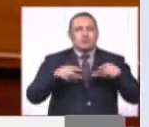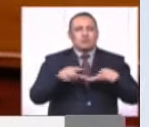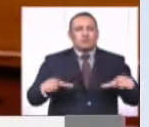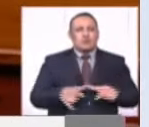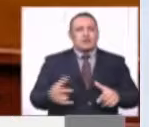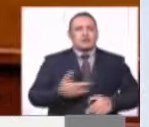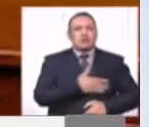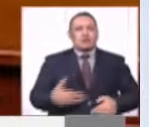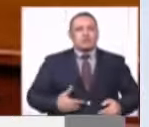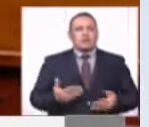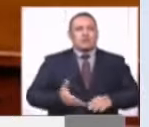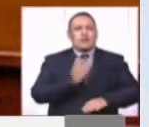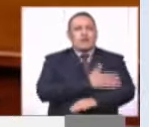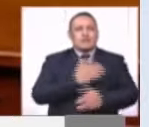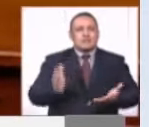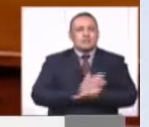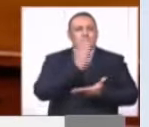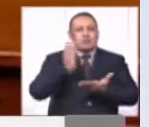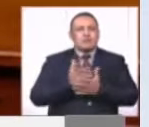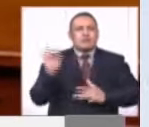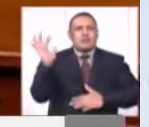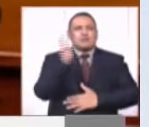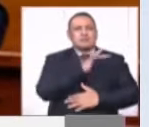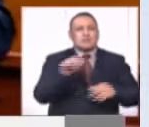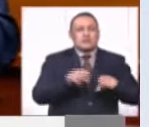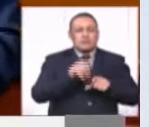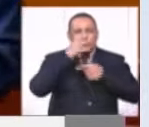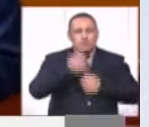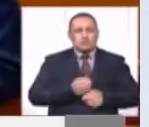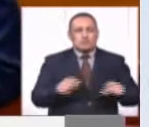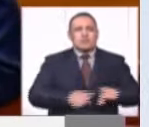ante contaminación ambiental por mineras o